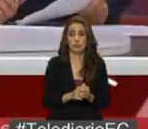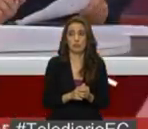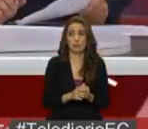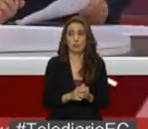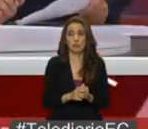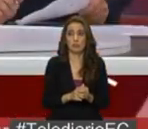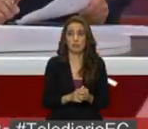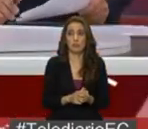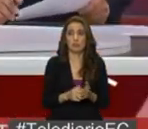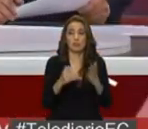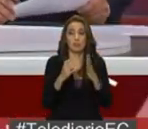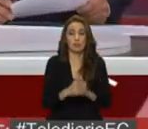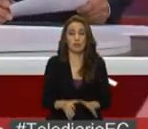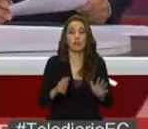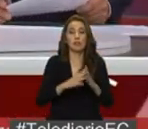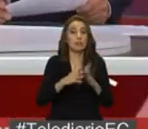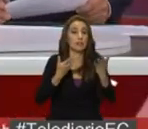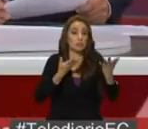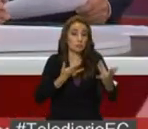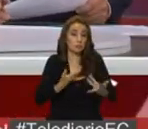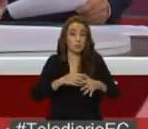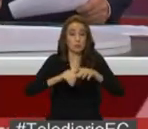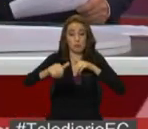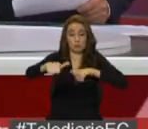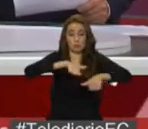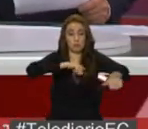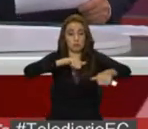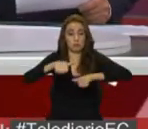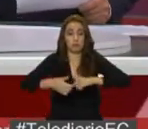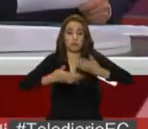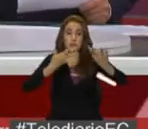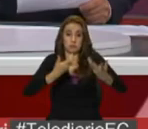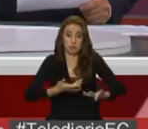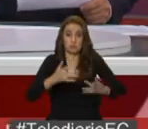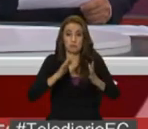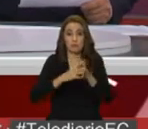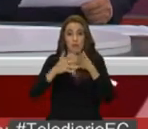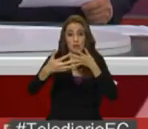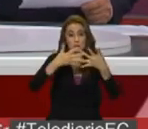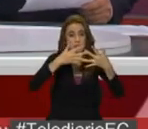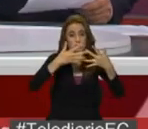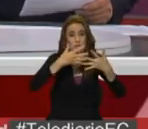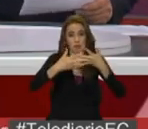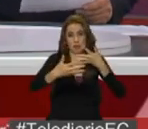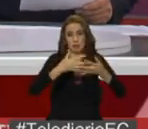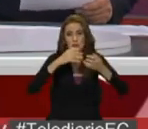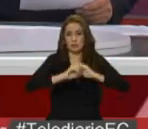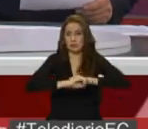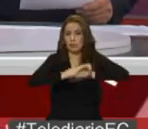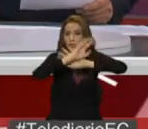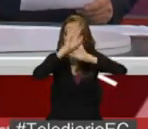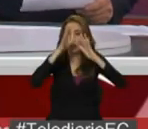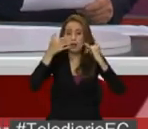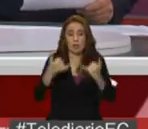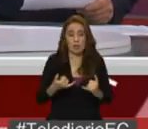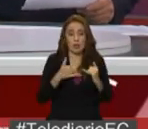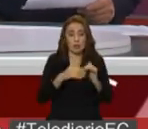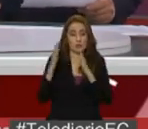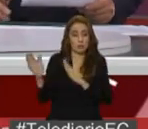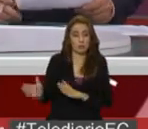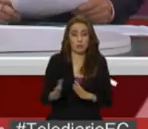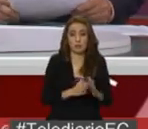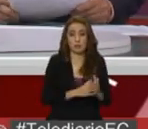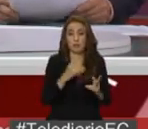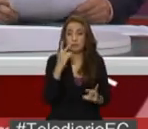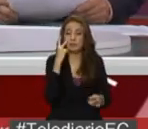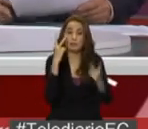Se espera de la Administración de Justicia que se proceda con transparencia. Fíjese usted, hasta este momento podemos nosotros mirar